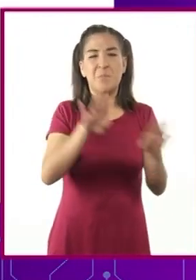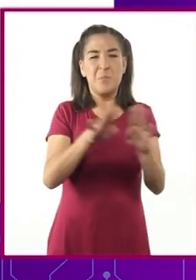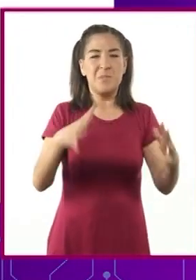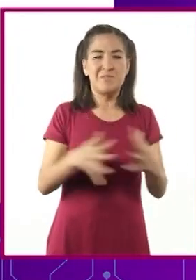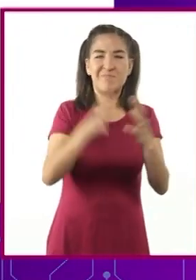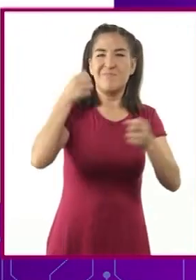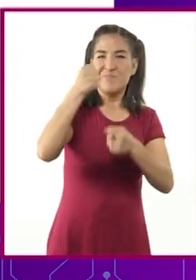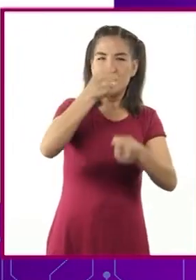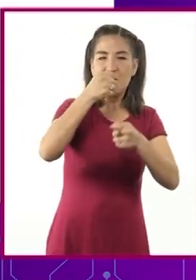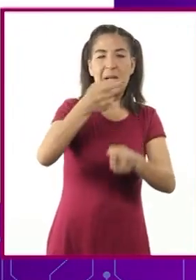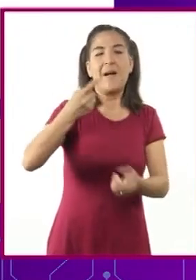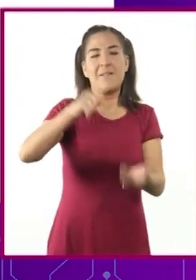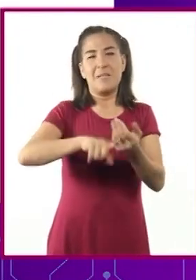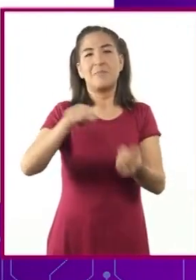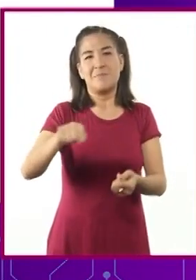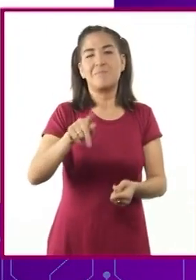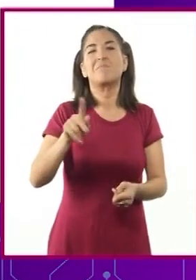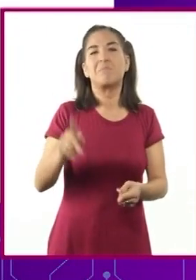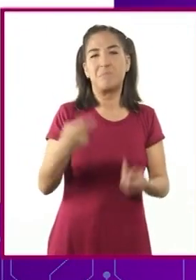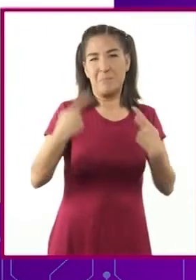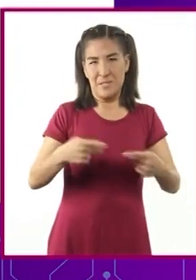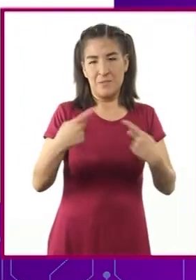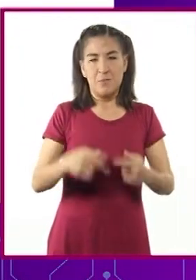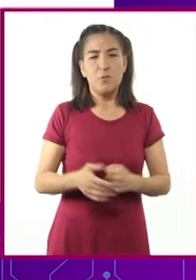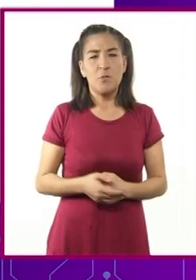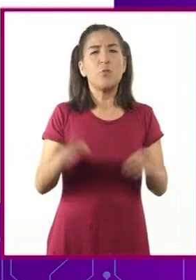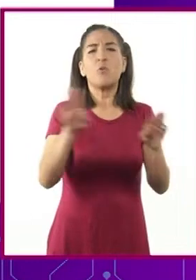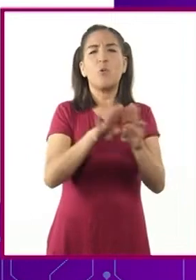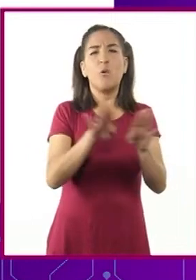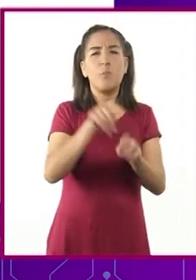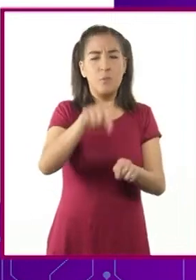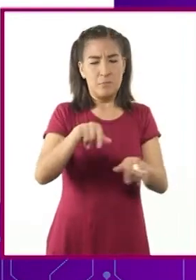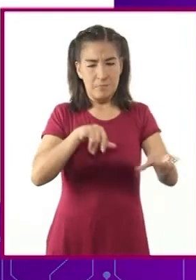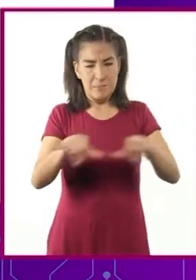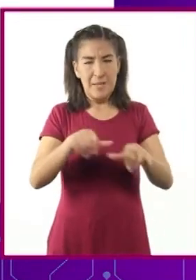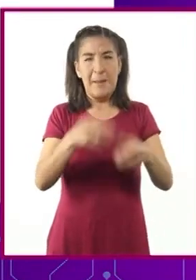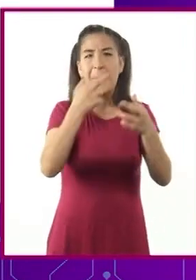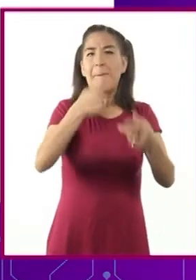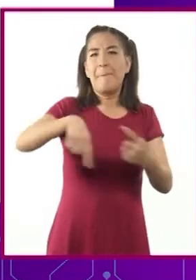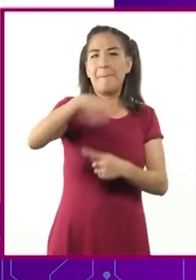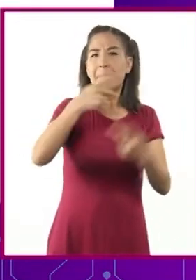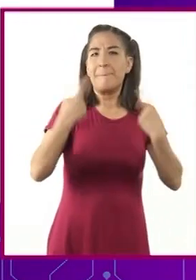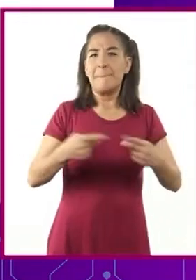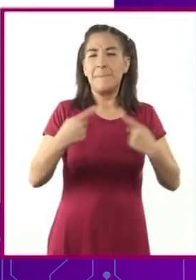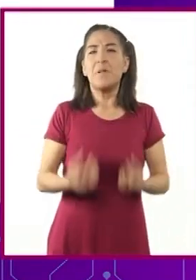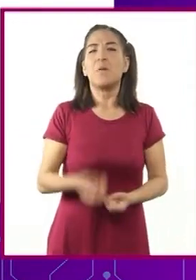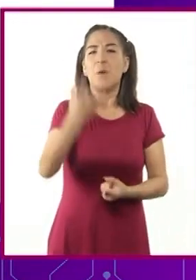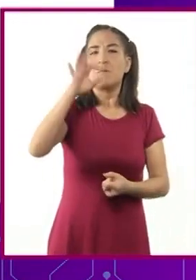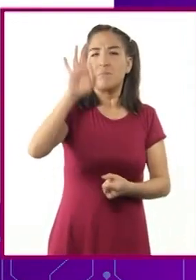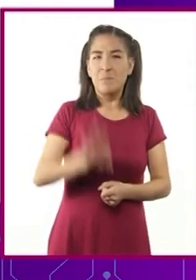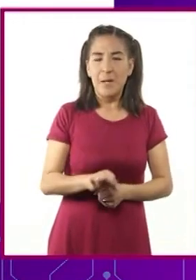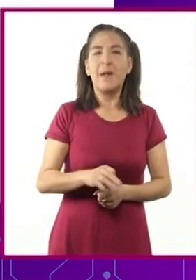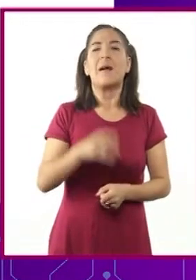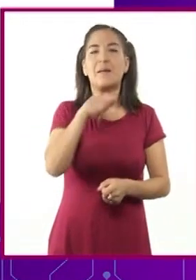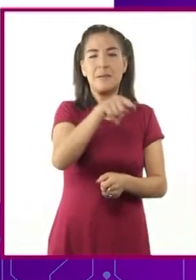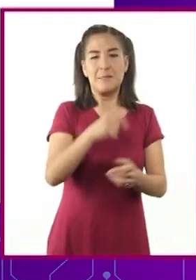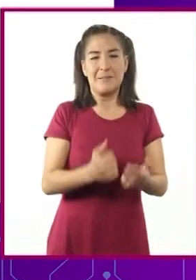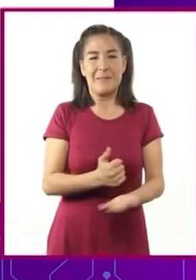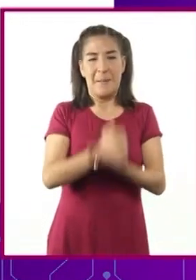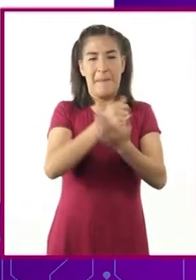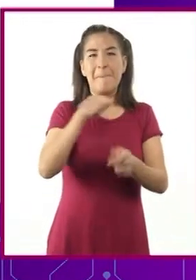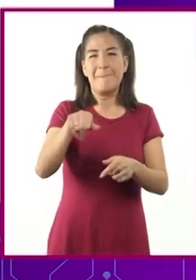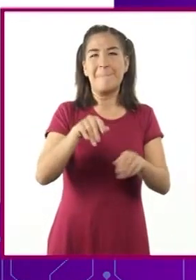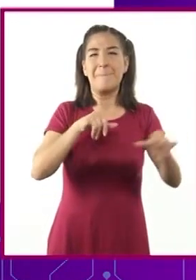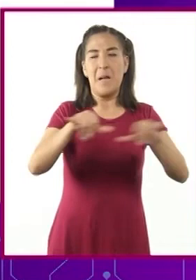distribución de la población. ¿Cómo leer un mapa de densidad de población? Se sugiere que con ayuda del mapa